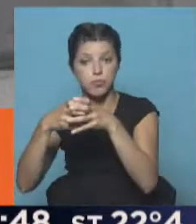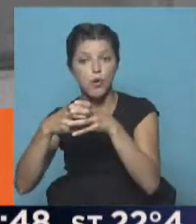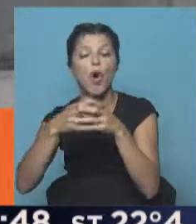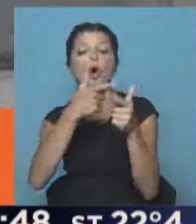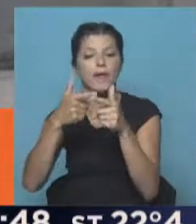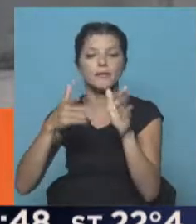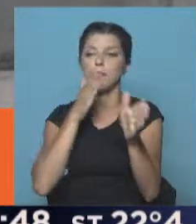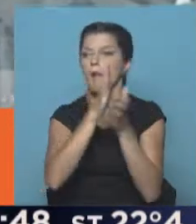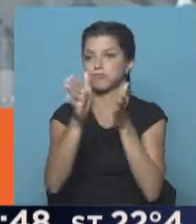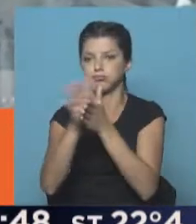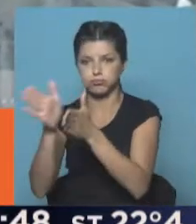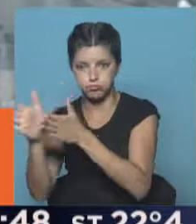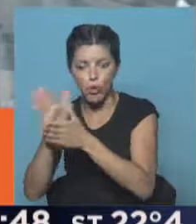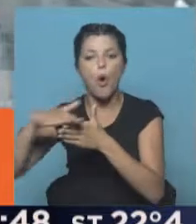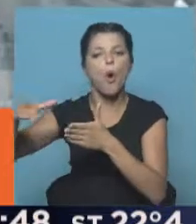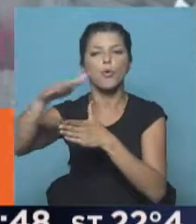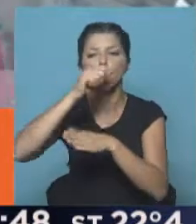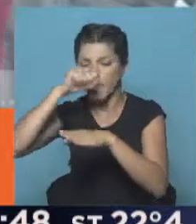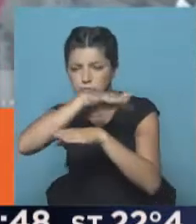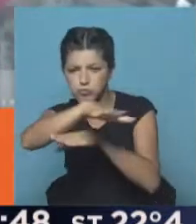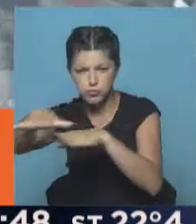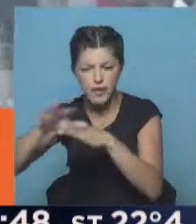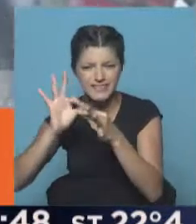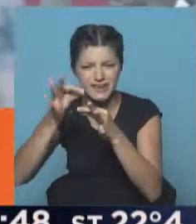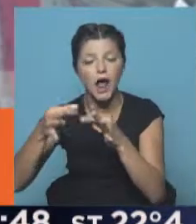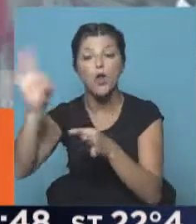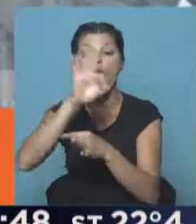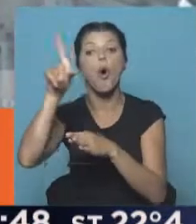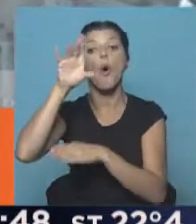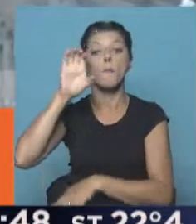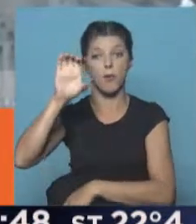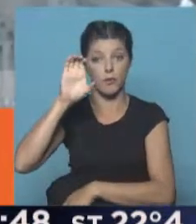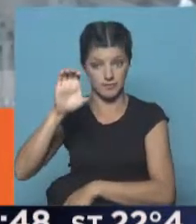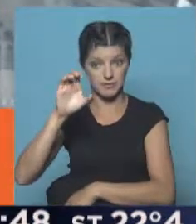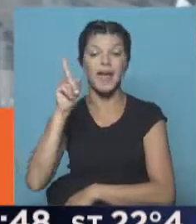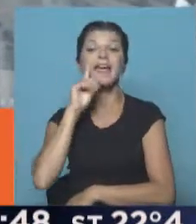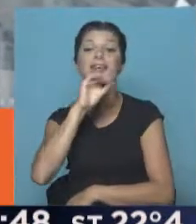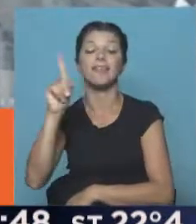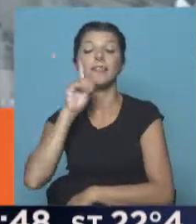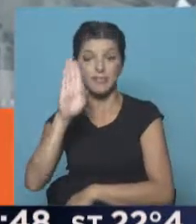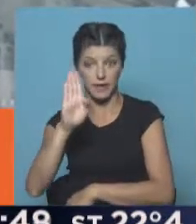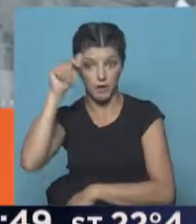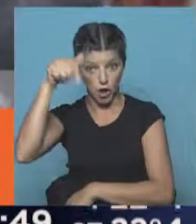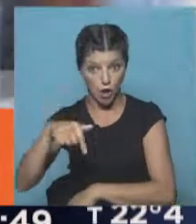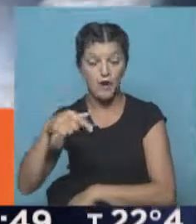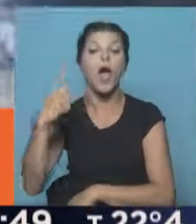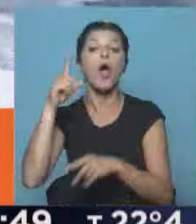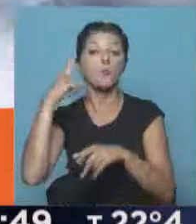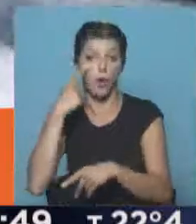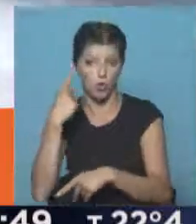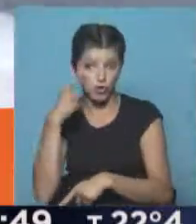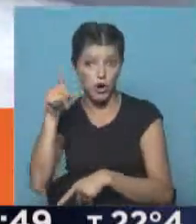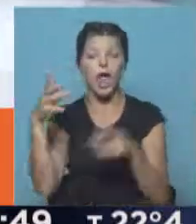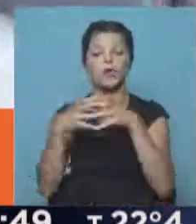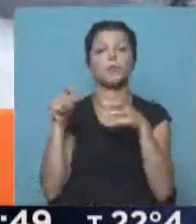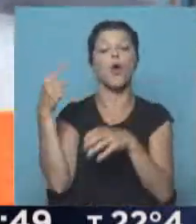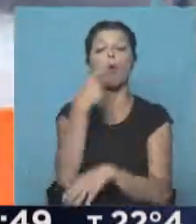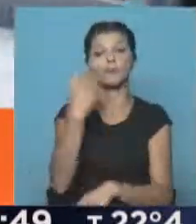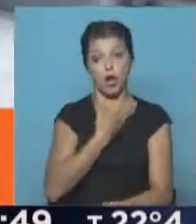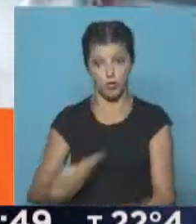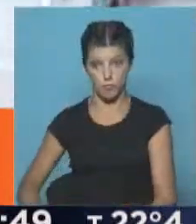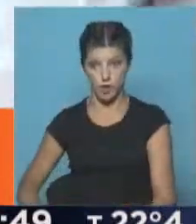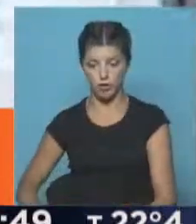en dirección a zonas rurales próximas oa la provincia de edlib bajo control de la oposición en